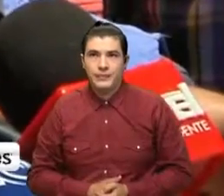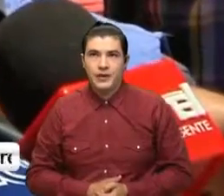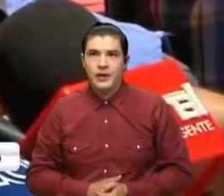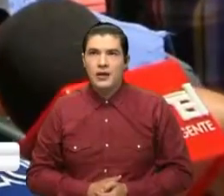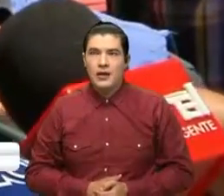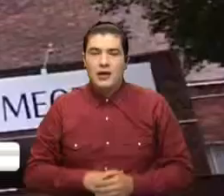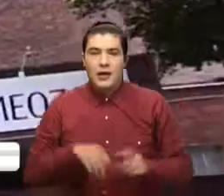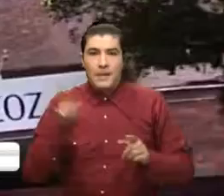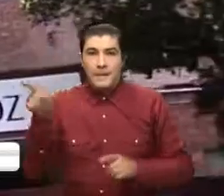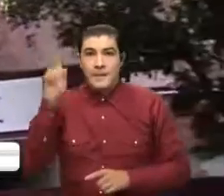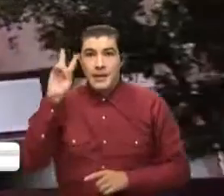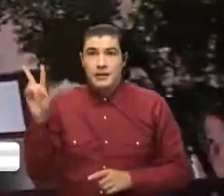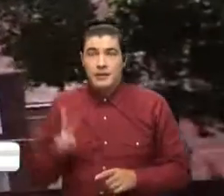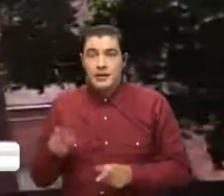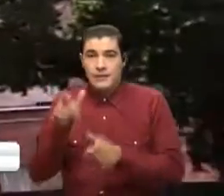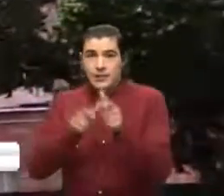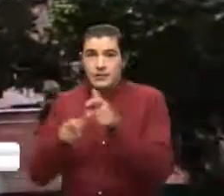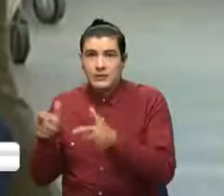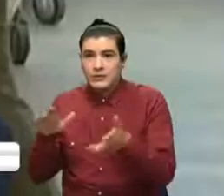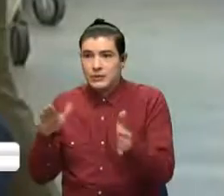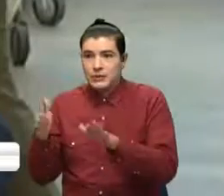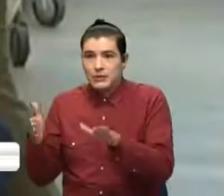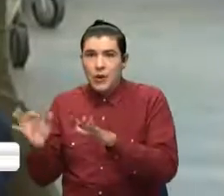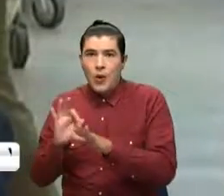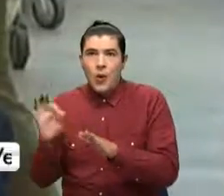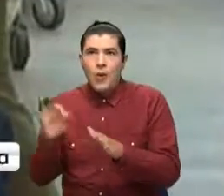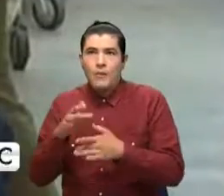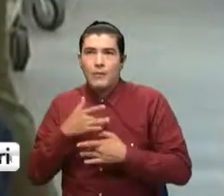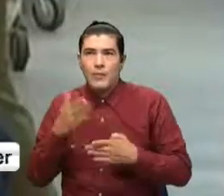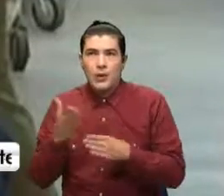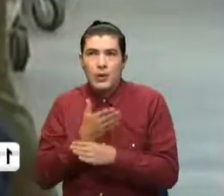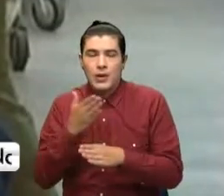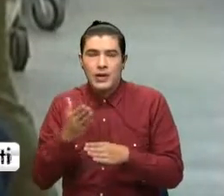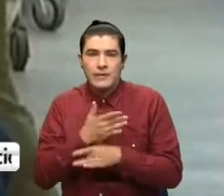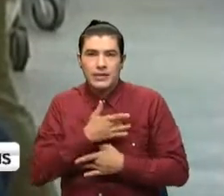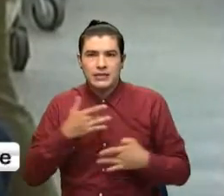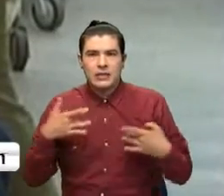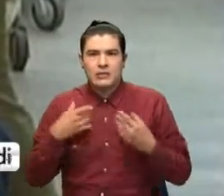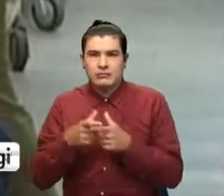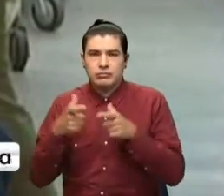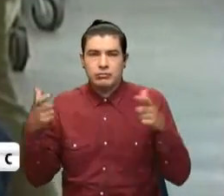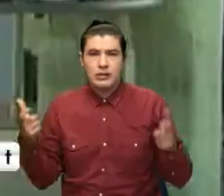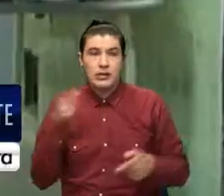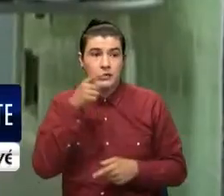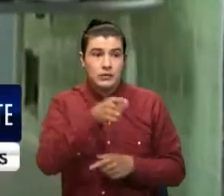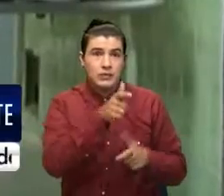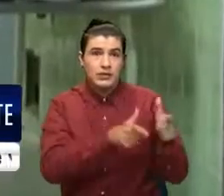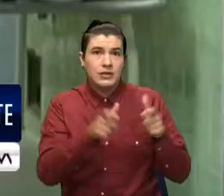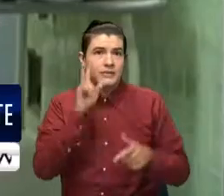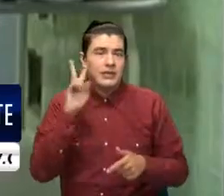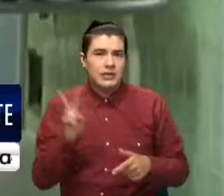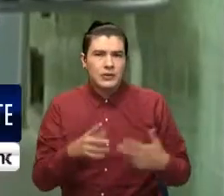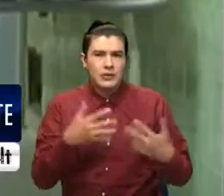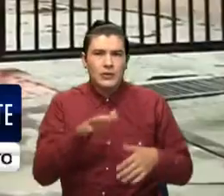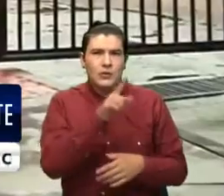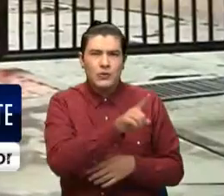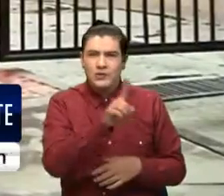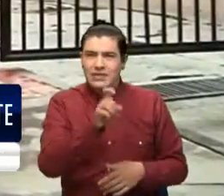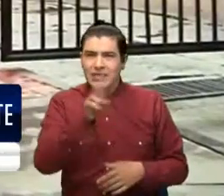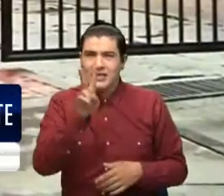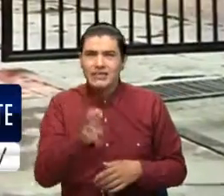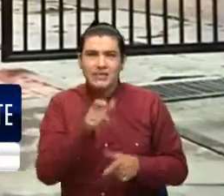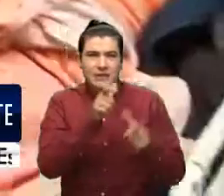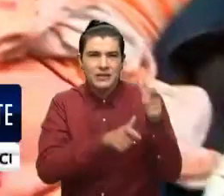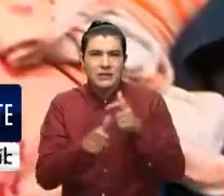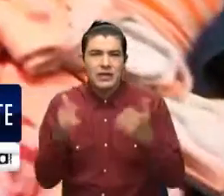Las cifras son preocupantes. El impacto es alto y serían 37 pacientes oncológicos, 167 pacientes con